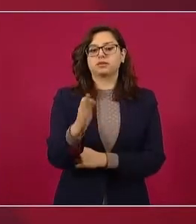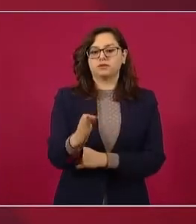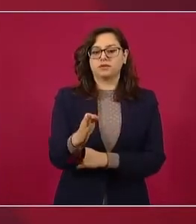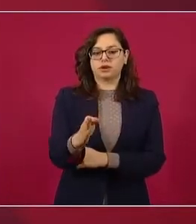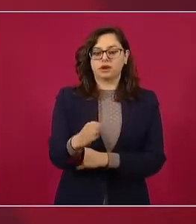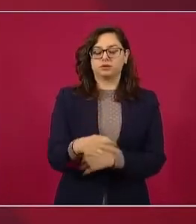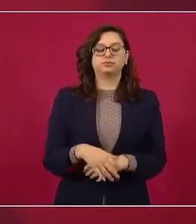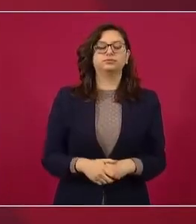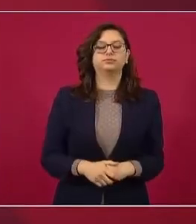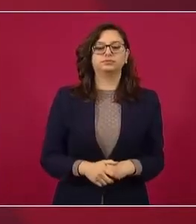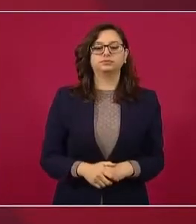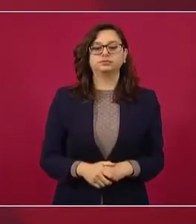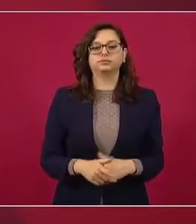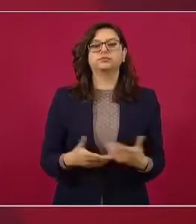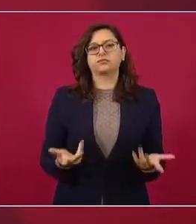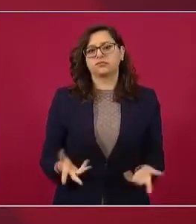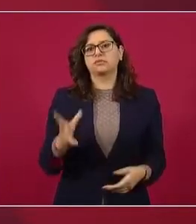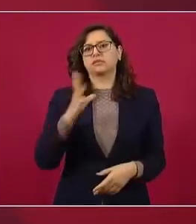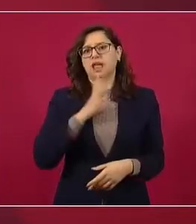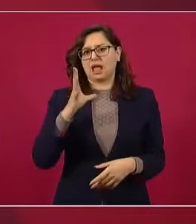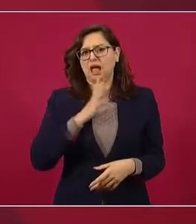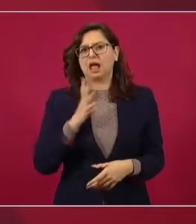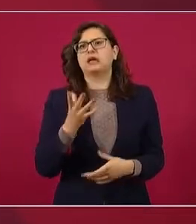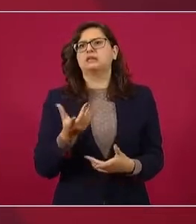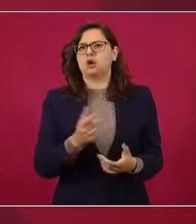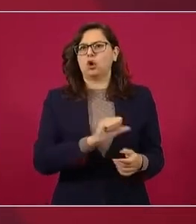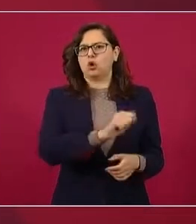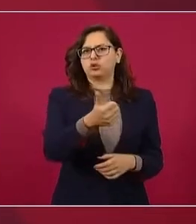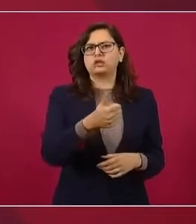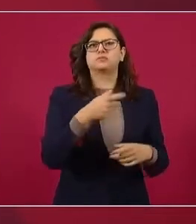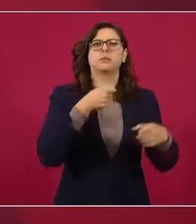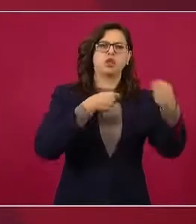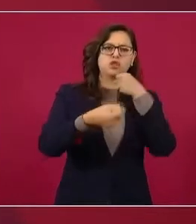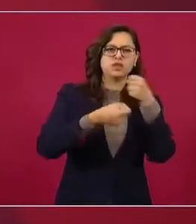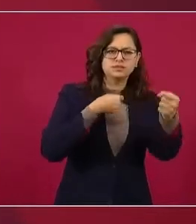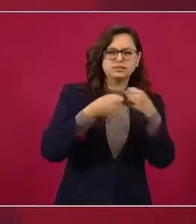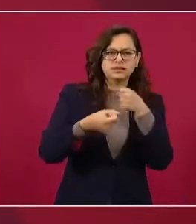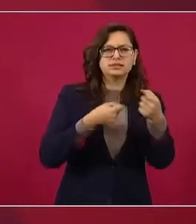crímenes a periodistas y